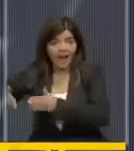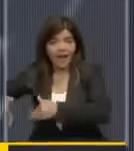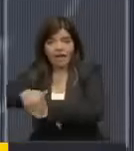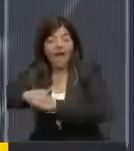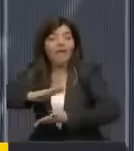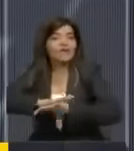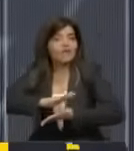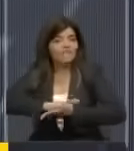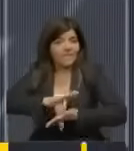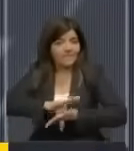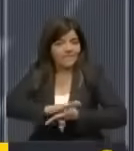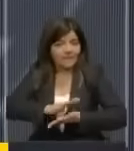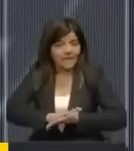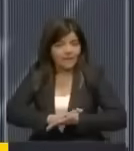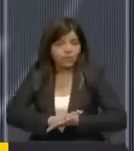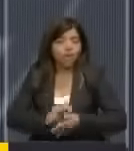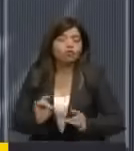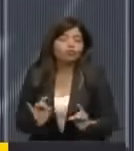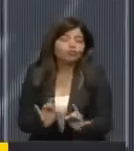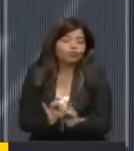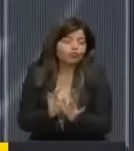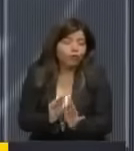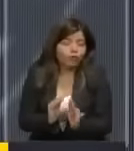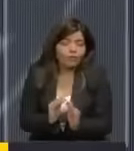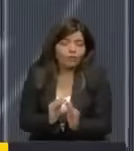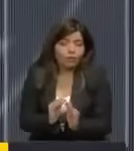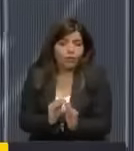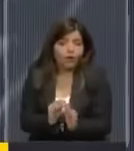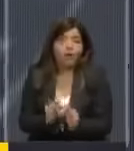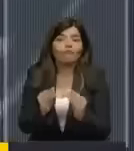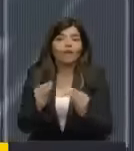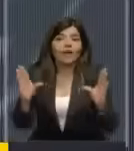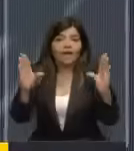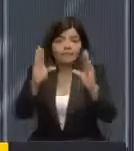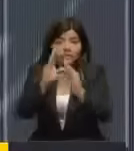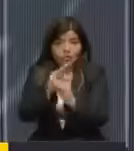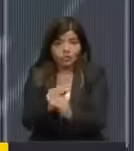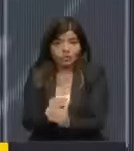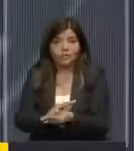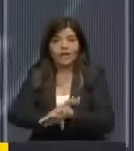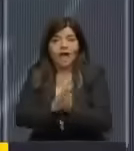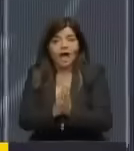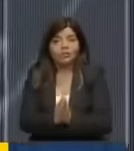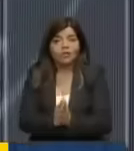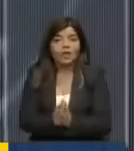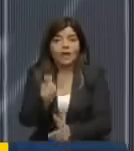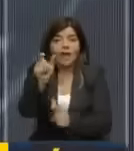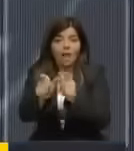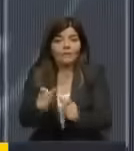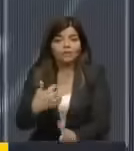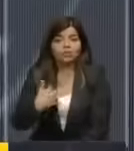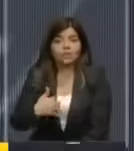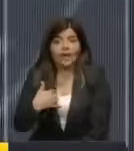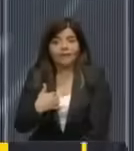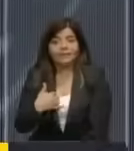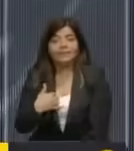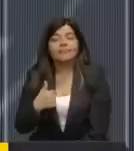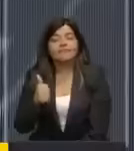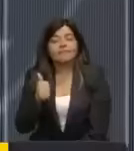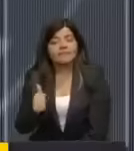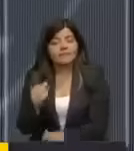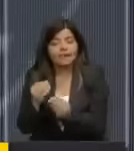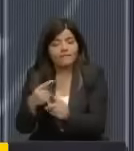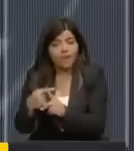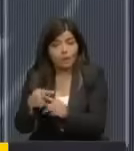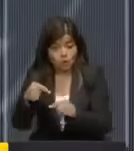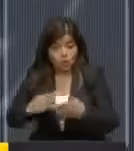festejando, y sobre todo, buenas noches a todos los argentinos de bien, porque hoy